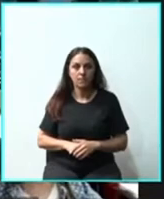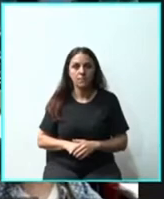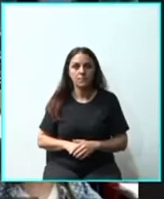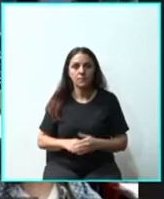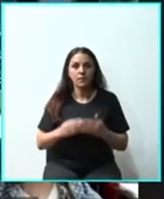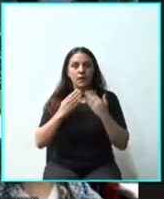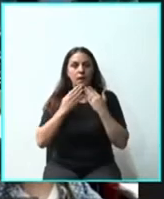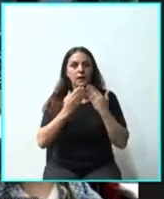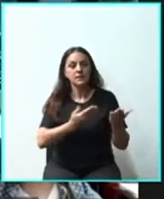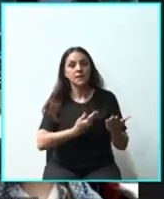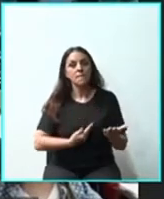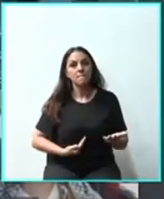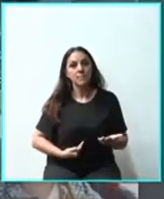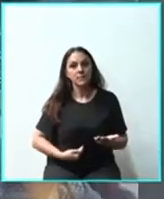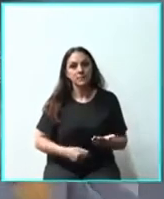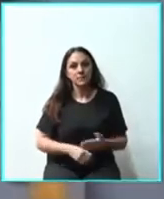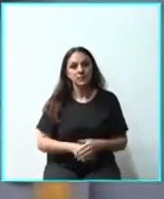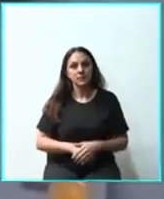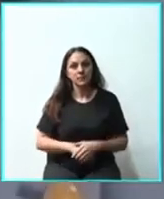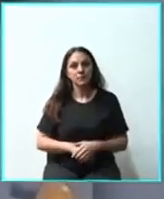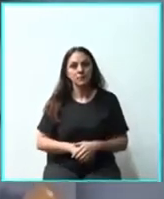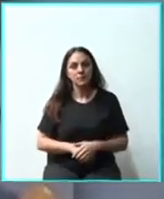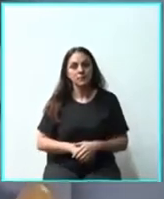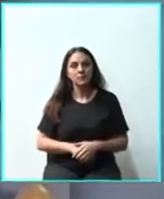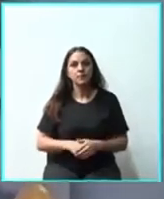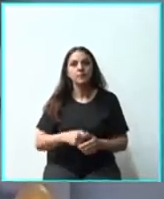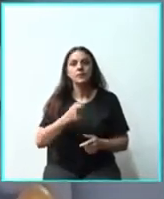Gracias, señor presidente. Es para